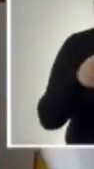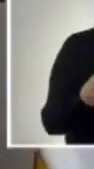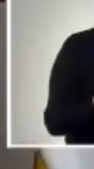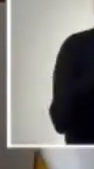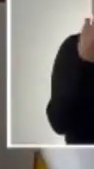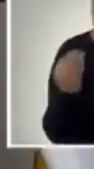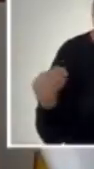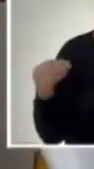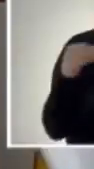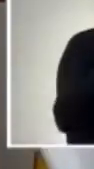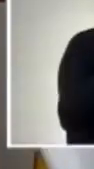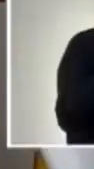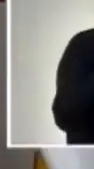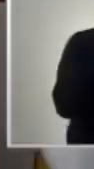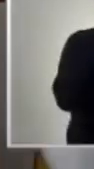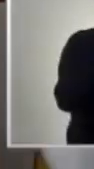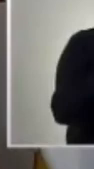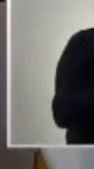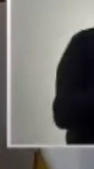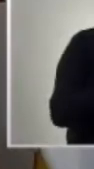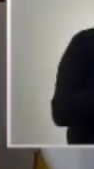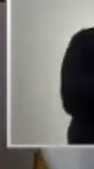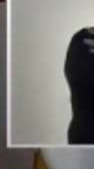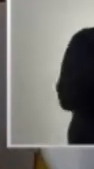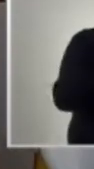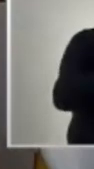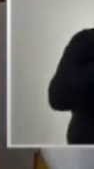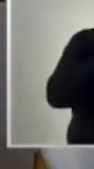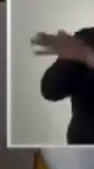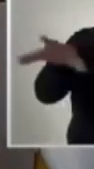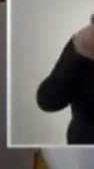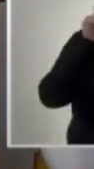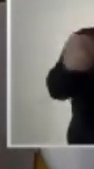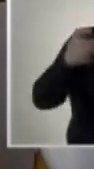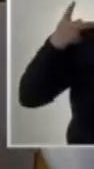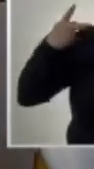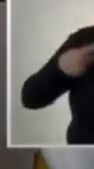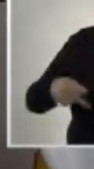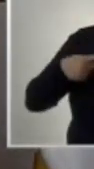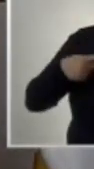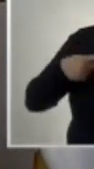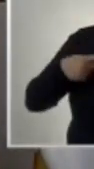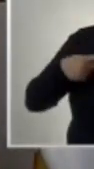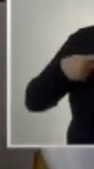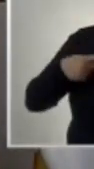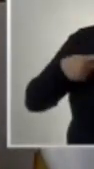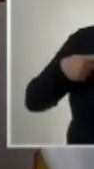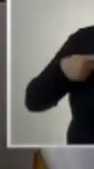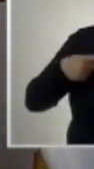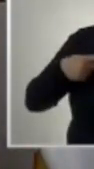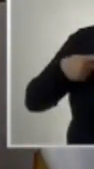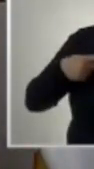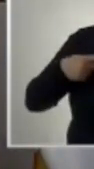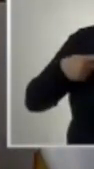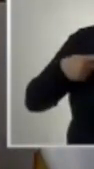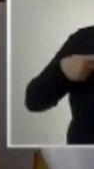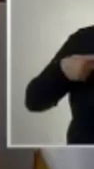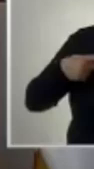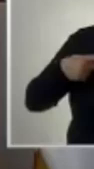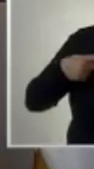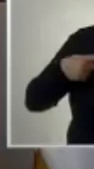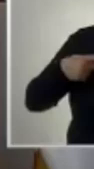de género es un mensaje claro y contundente de que las personas somos diversas. Y de inclusión, sin